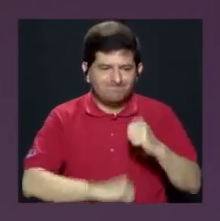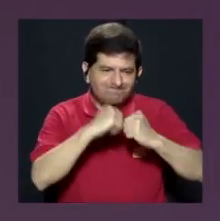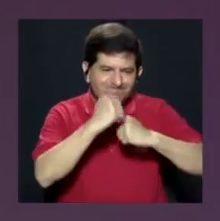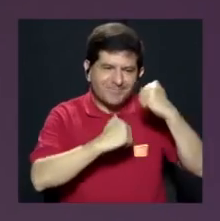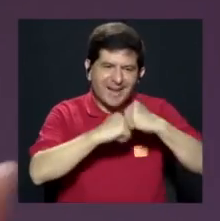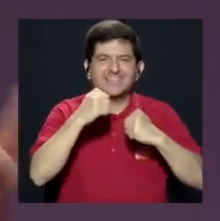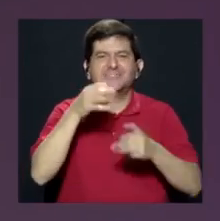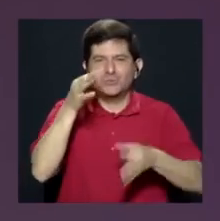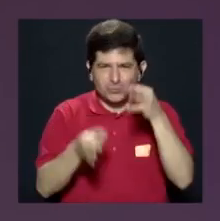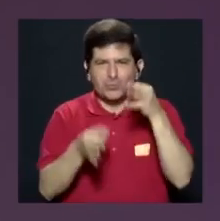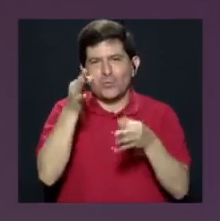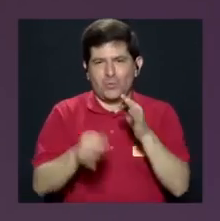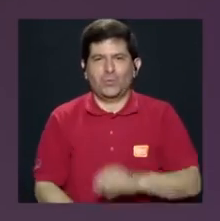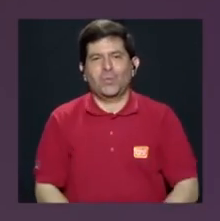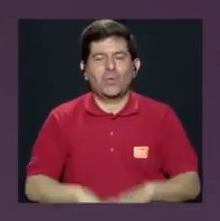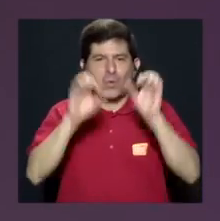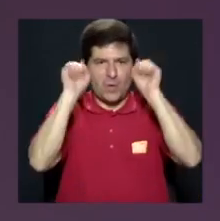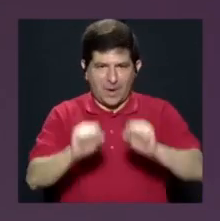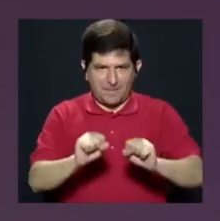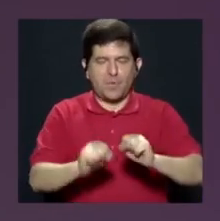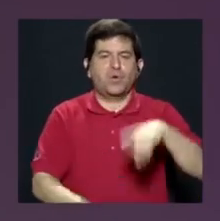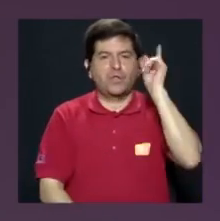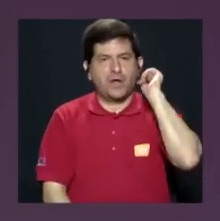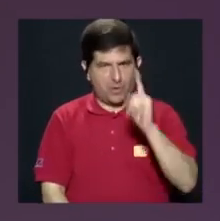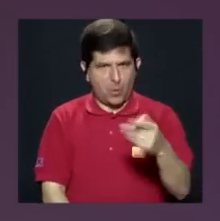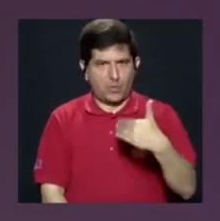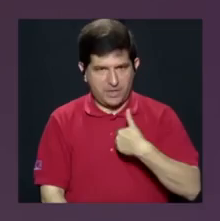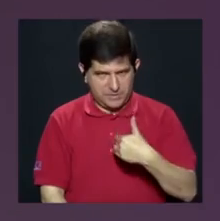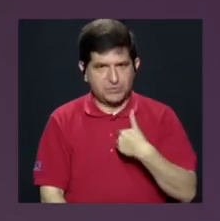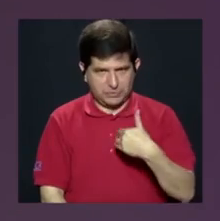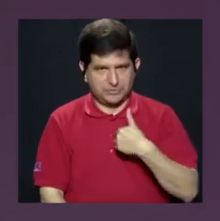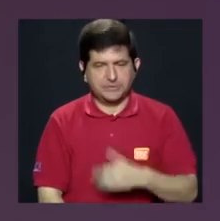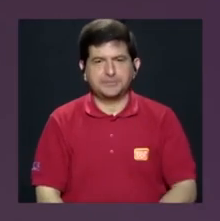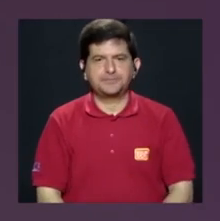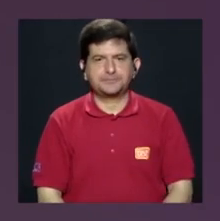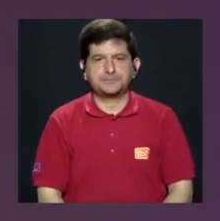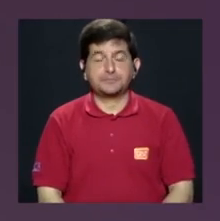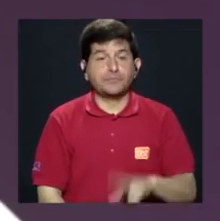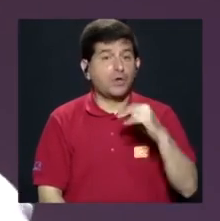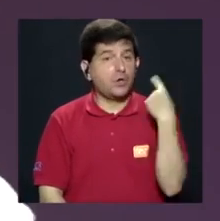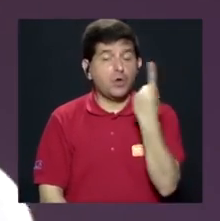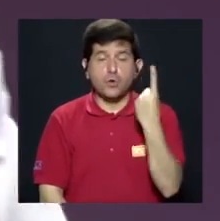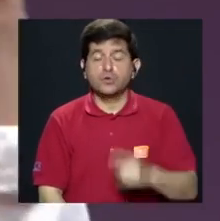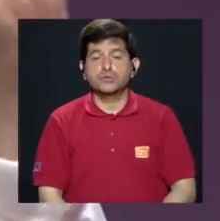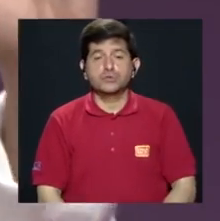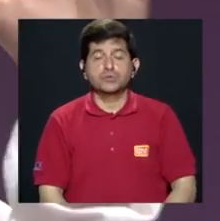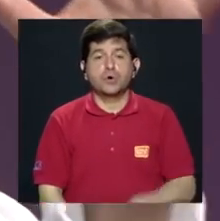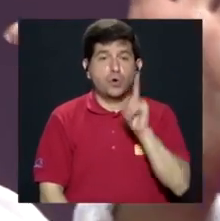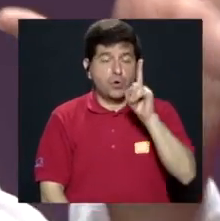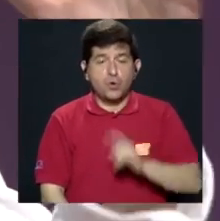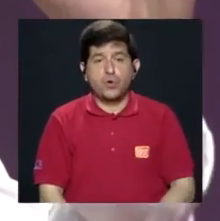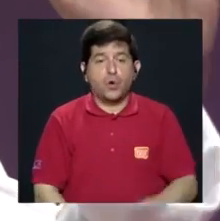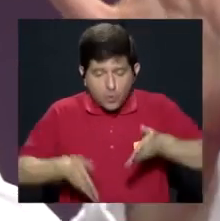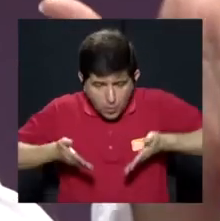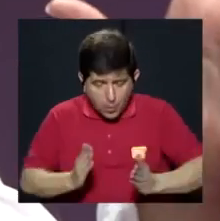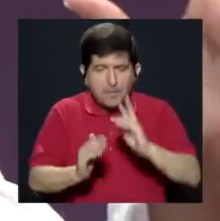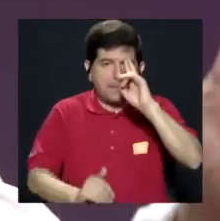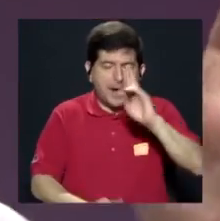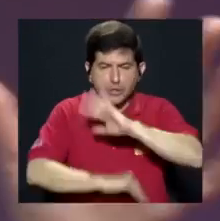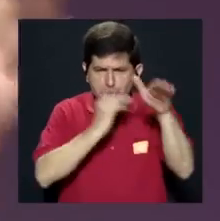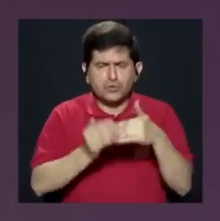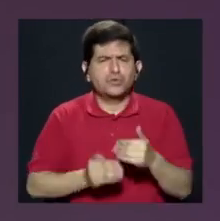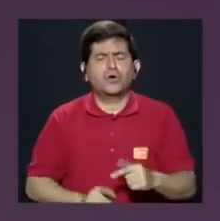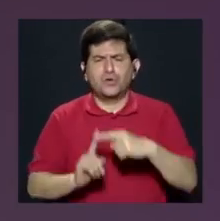estructuras jurídicas de las cuales se puede derivar la obligatoriedad, por supuesto, de no solo un parto respetado, sino de toda la atención desde